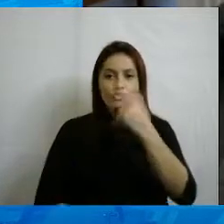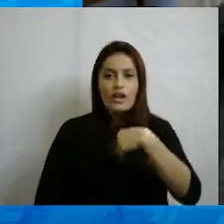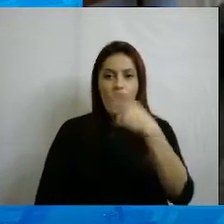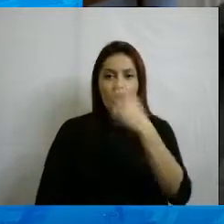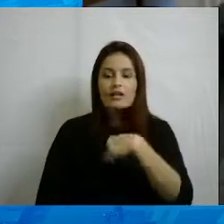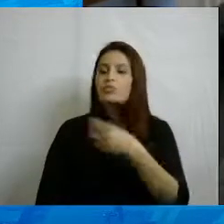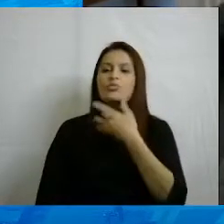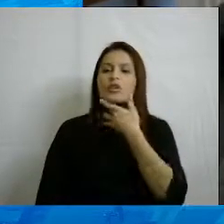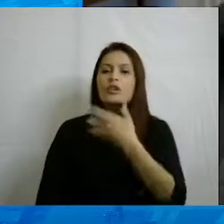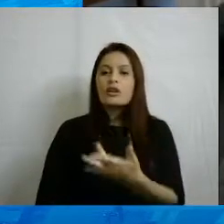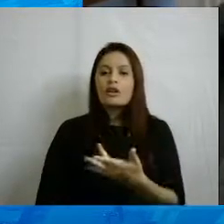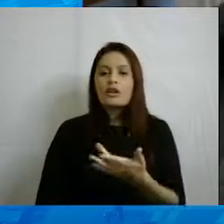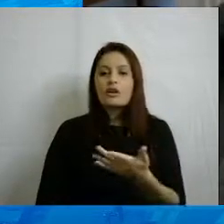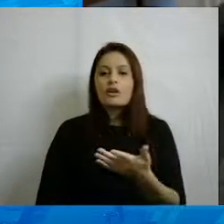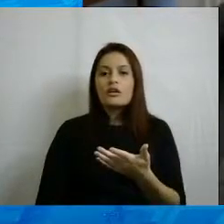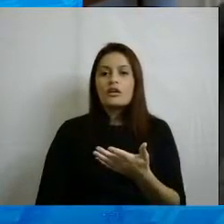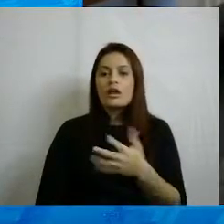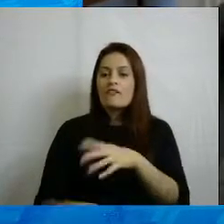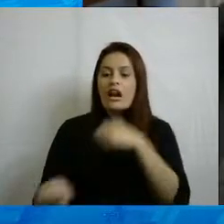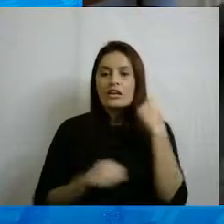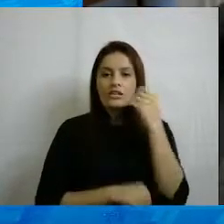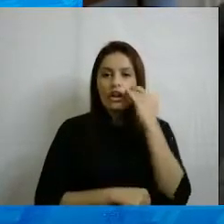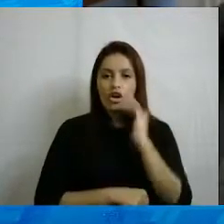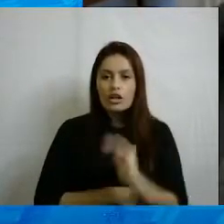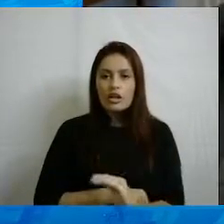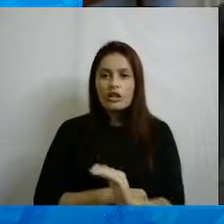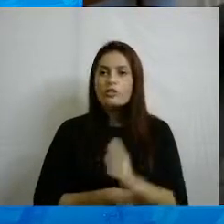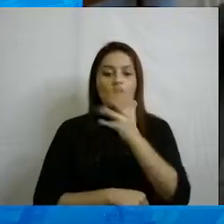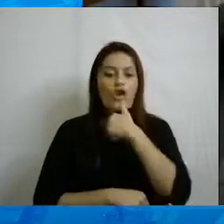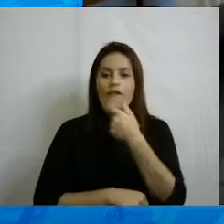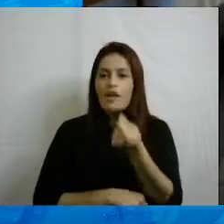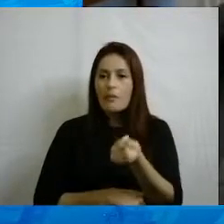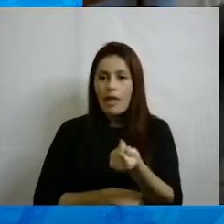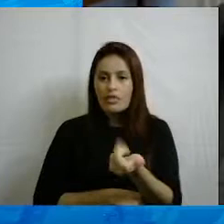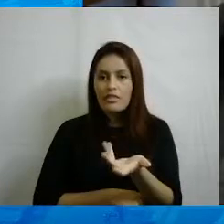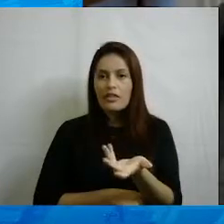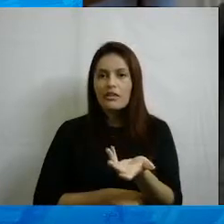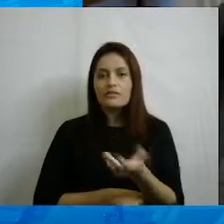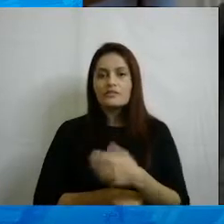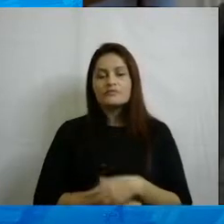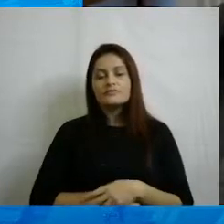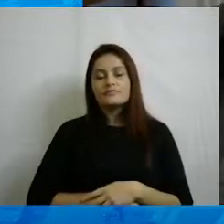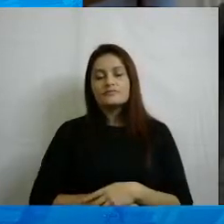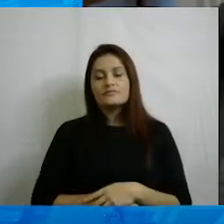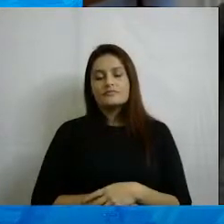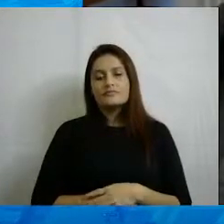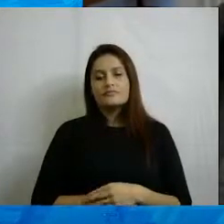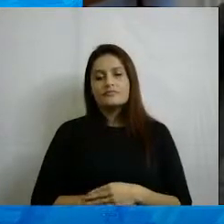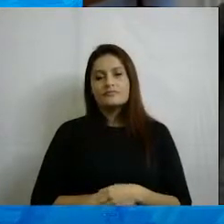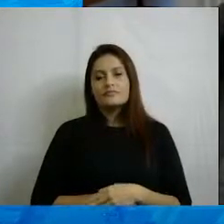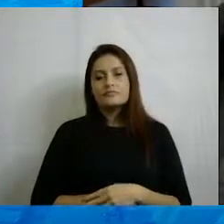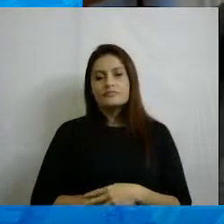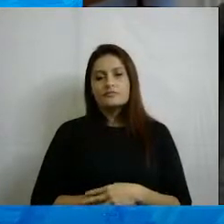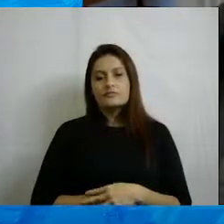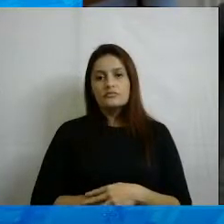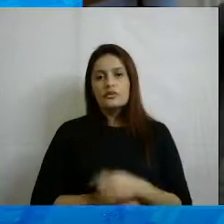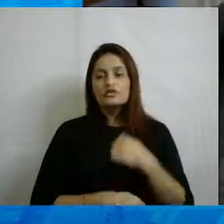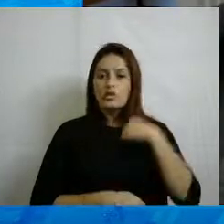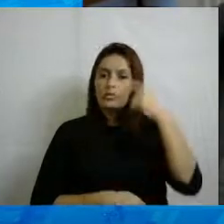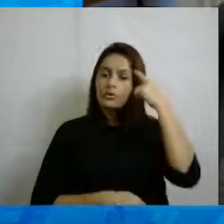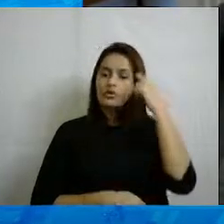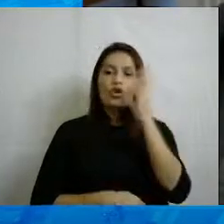porque le iban a quitar los niños, porque no había plata para pagar, porque no se vendía. Entonces, a mí se me hace